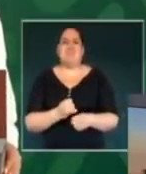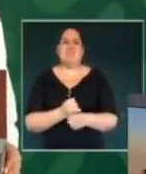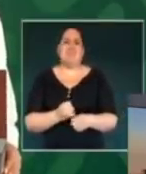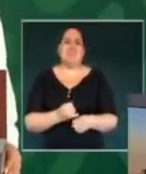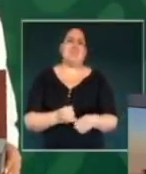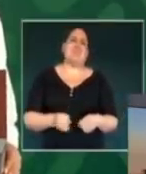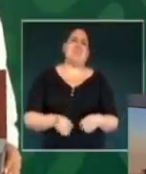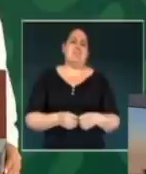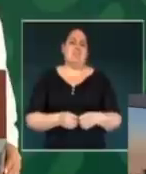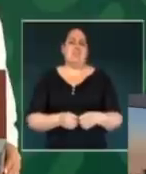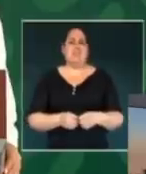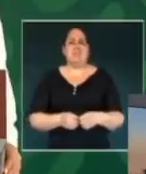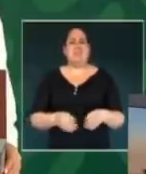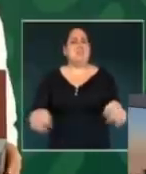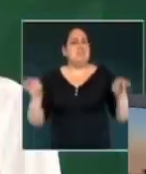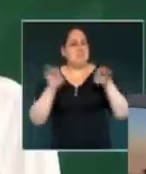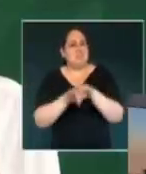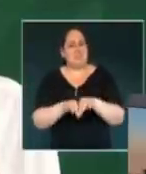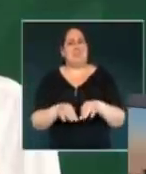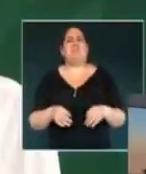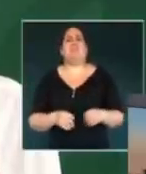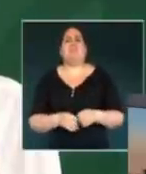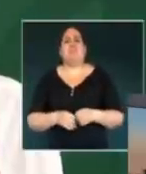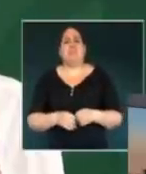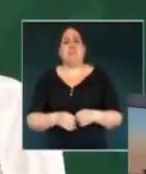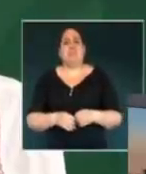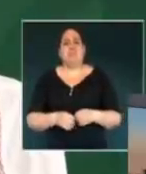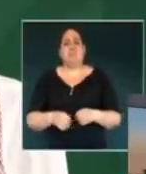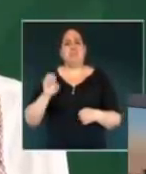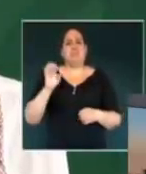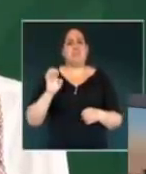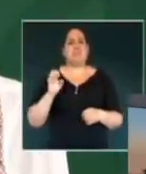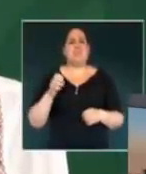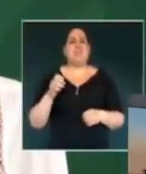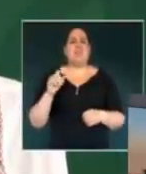destacadísimos y de especialistas.